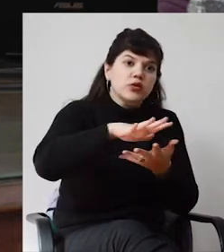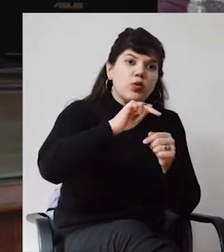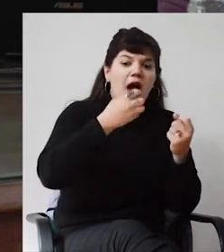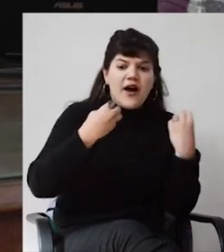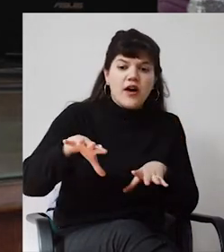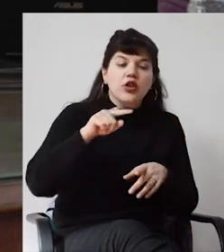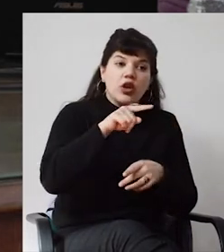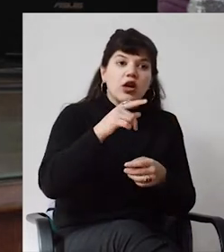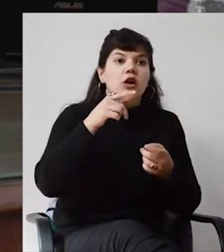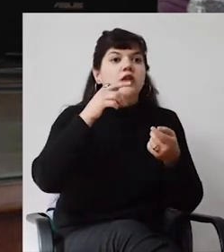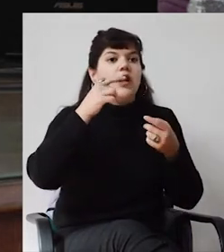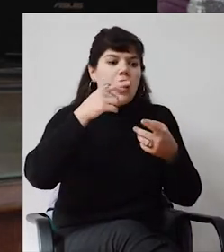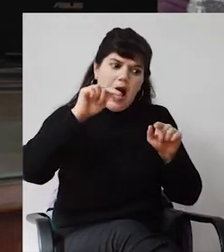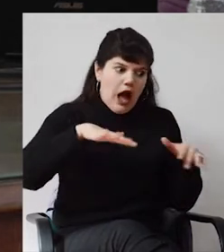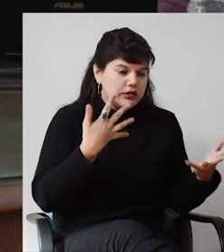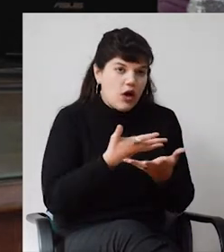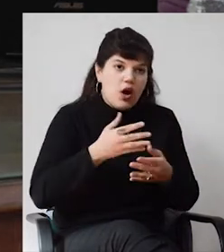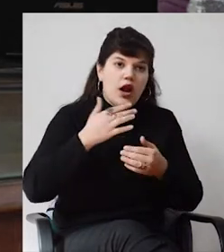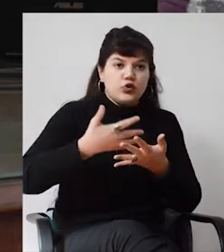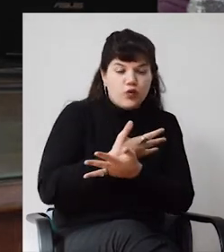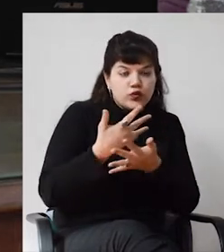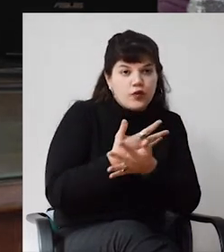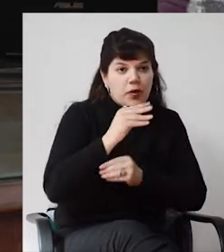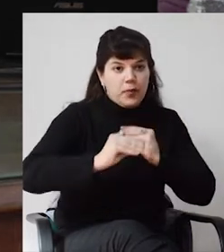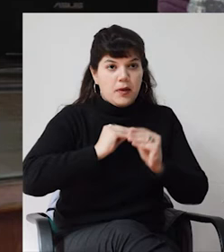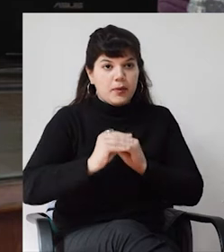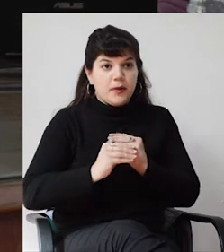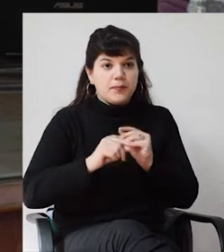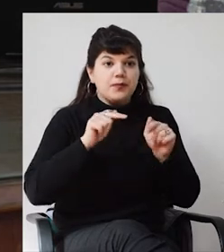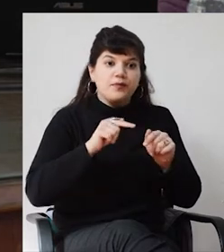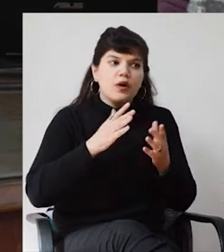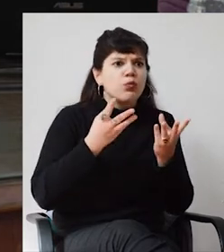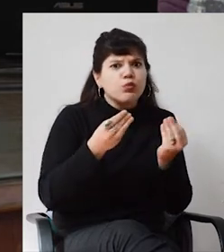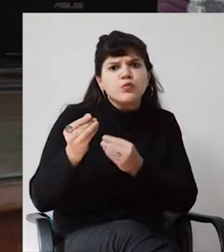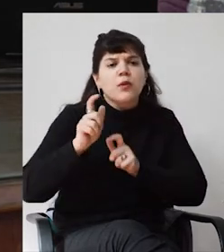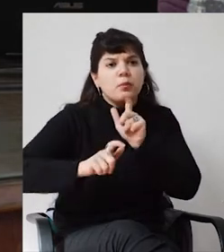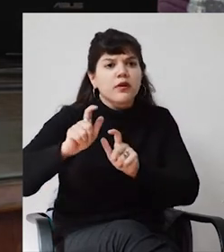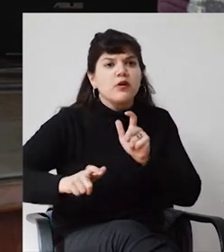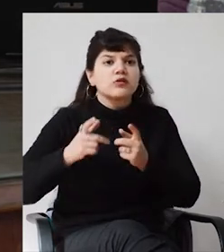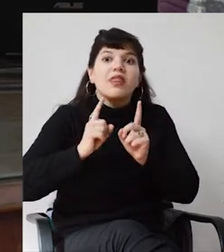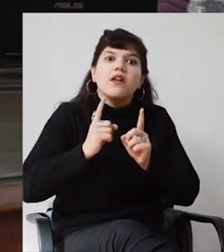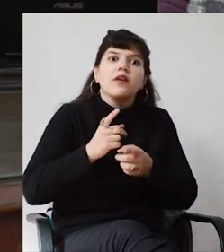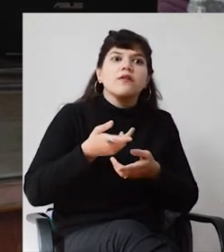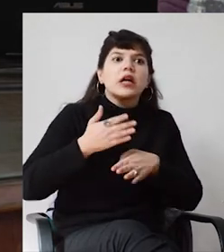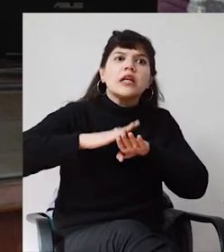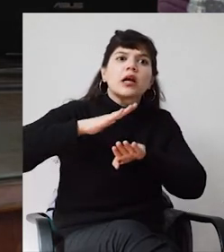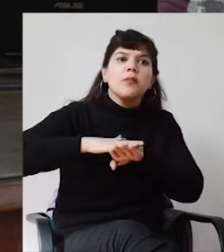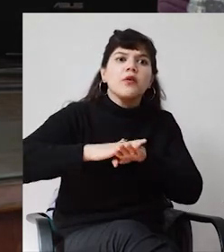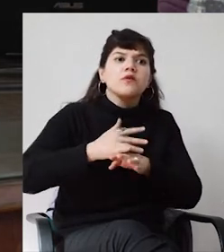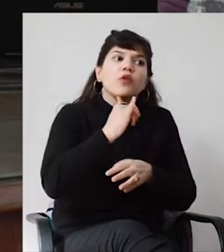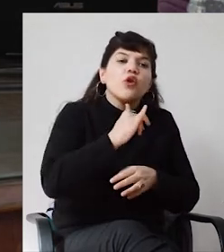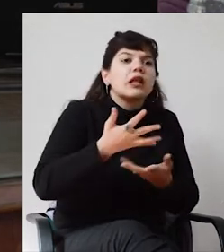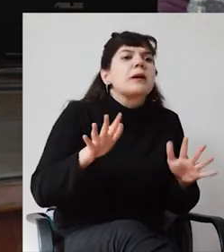evidencia, el abandono que hasta el día de hoy sufre su familia, por varios de los actores que deberían al menos